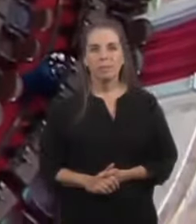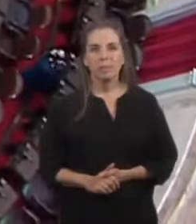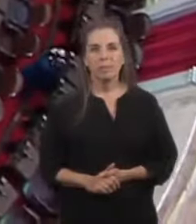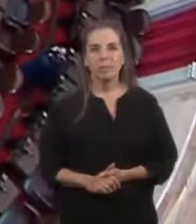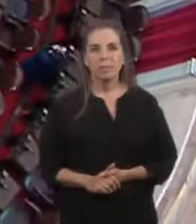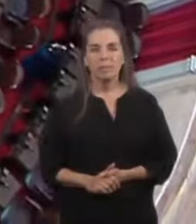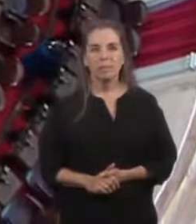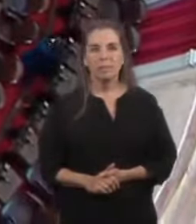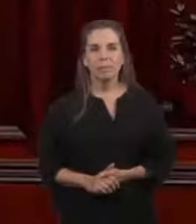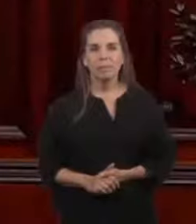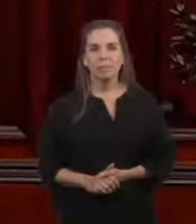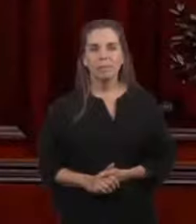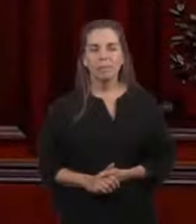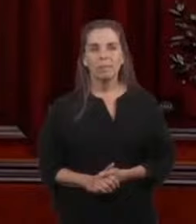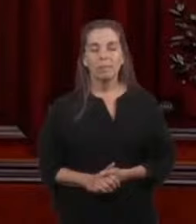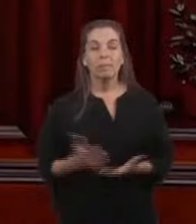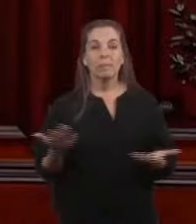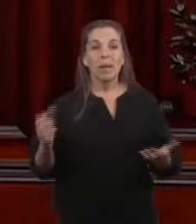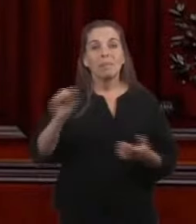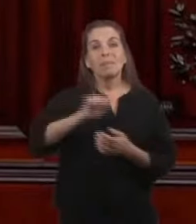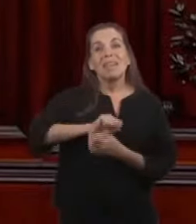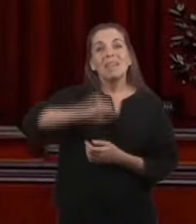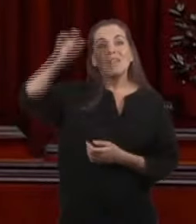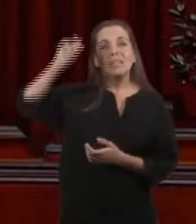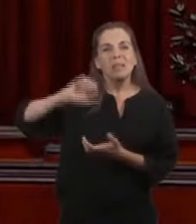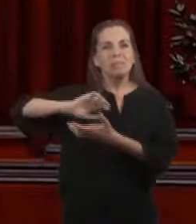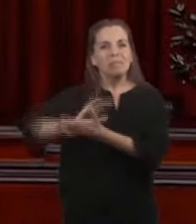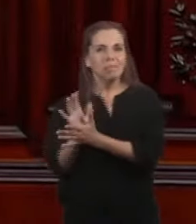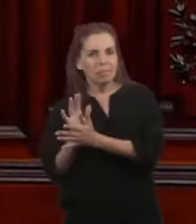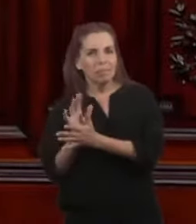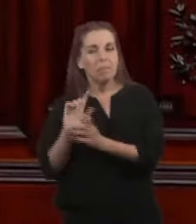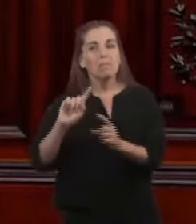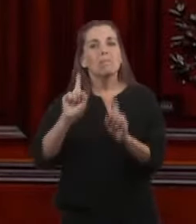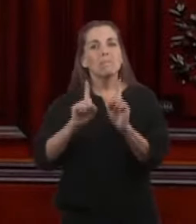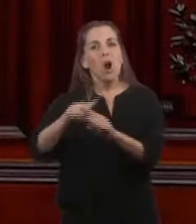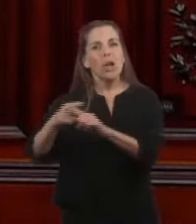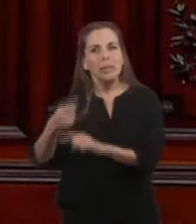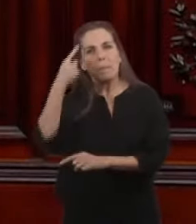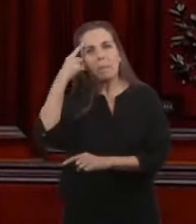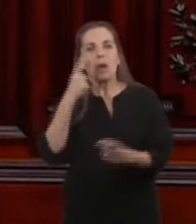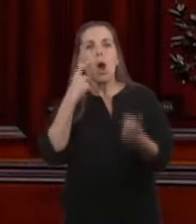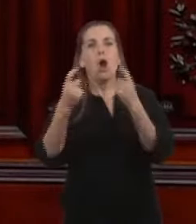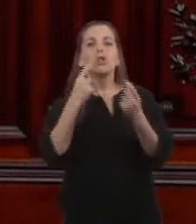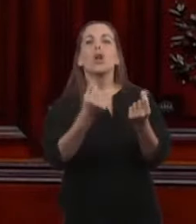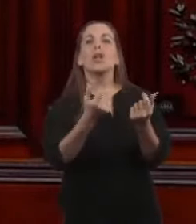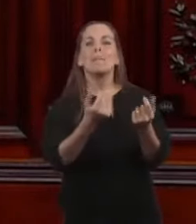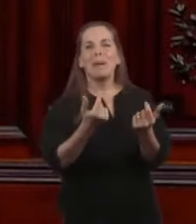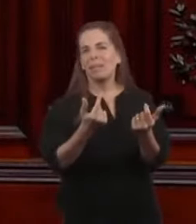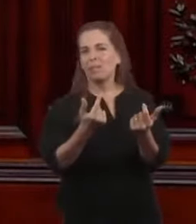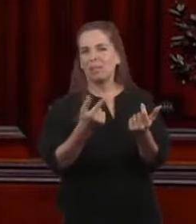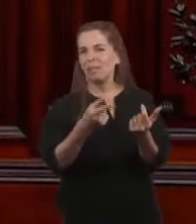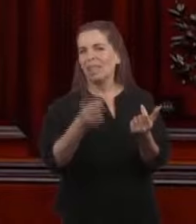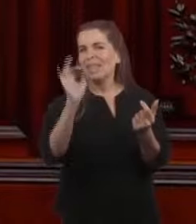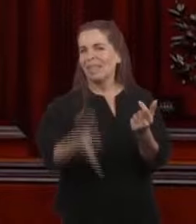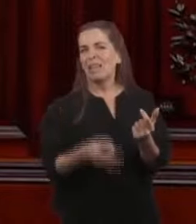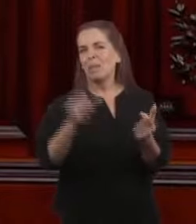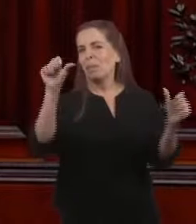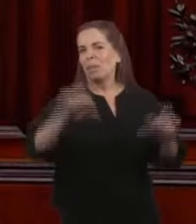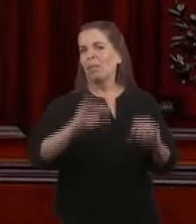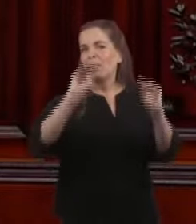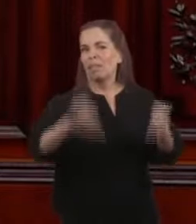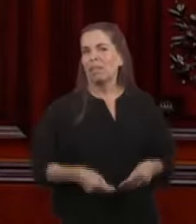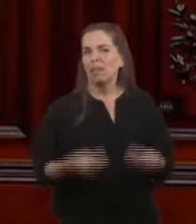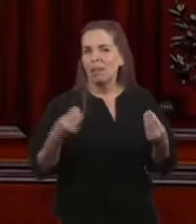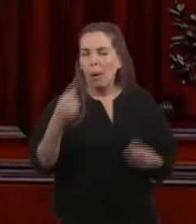guste para combatir la inflación ponen controles de precios que hace 4000 años sabemos que no funcionan e inventan